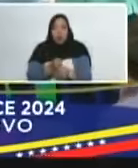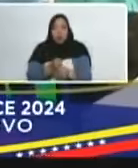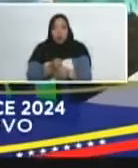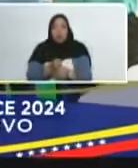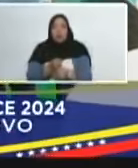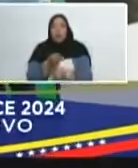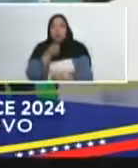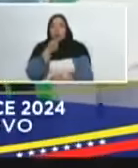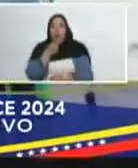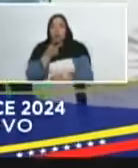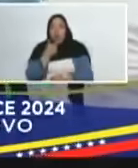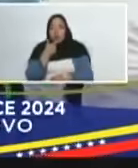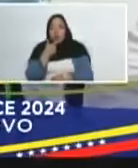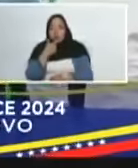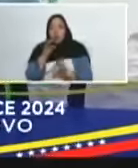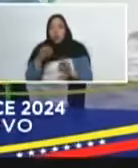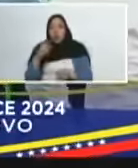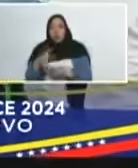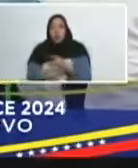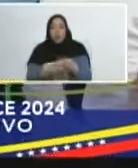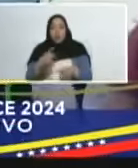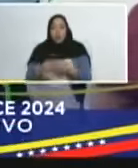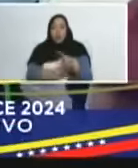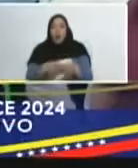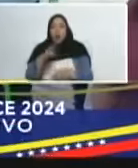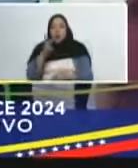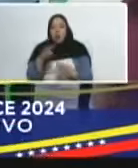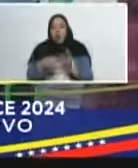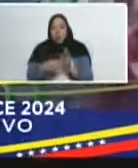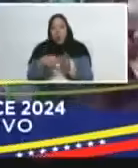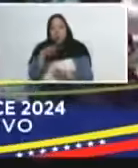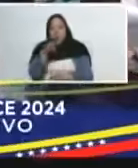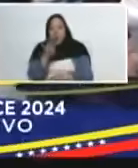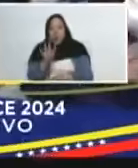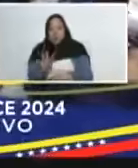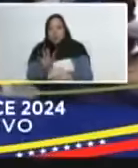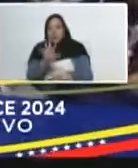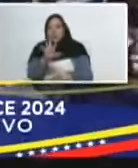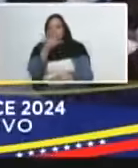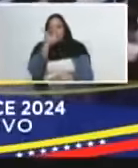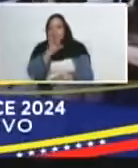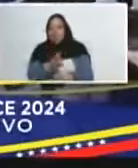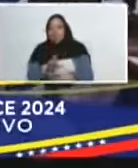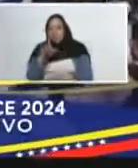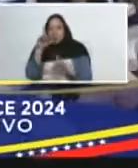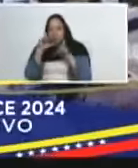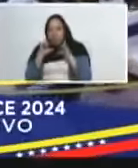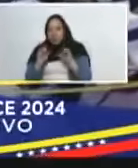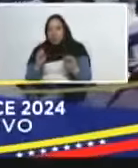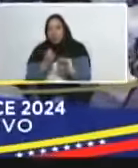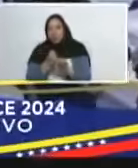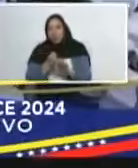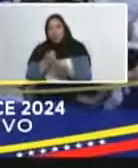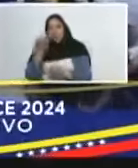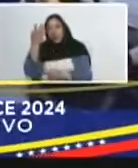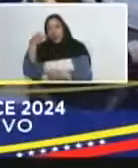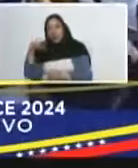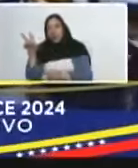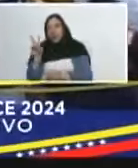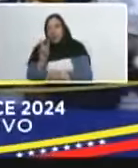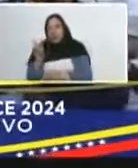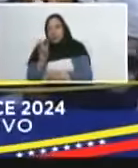Queda instalada Expo Productiva 2024, a 5 años de la profecía. ¡Que Dios bendiga a